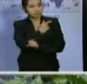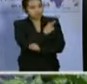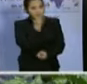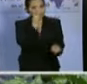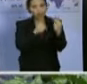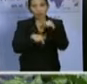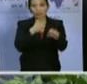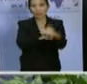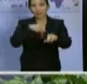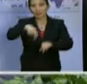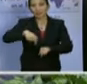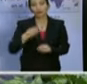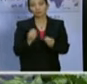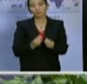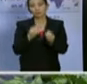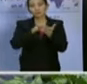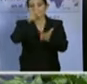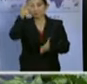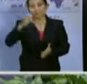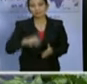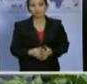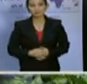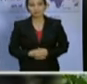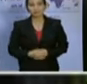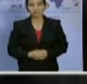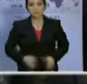tenerte esta tarde con nosotros. Muchas gracias.